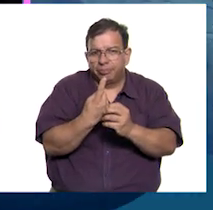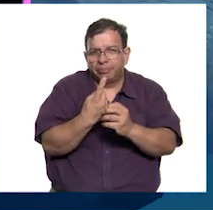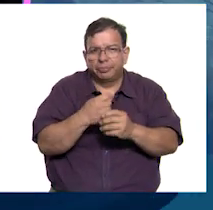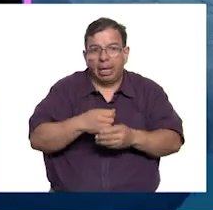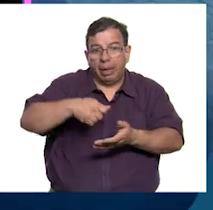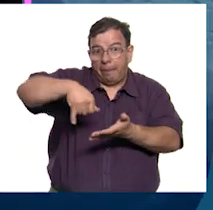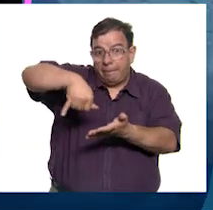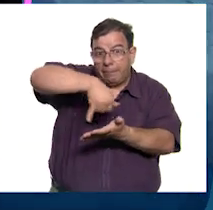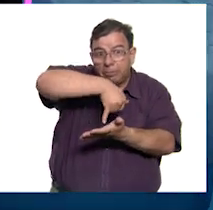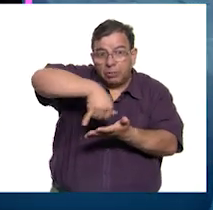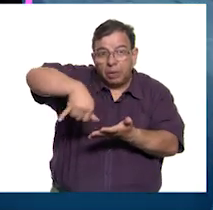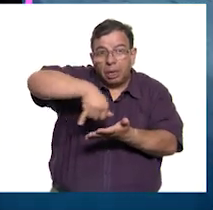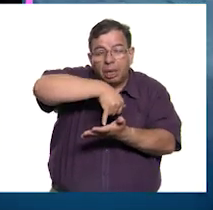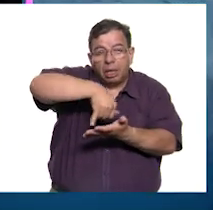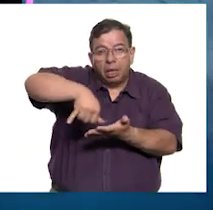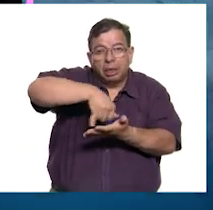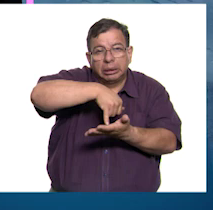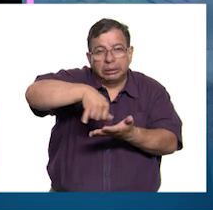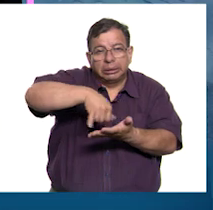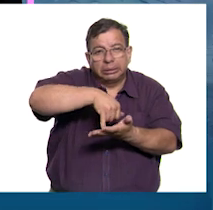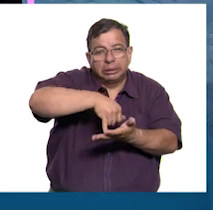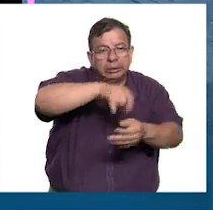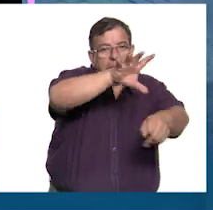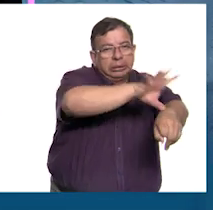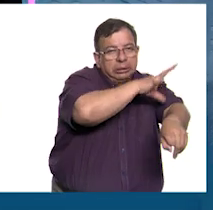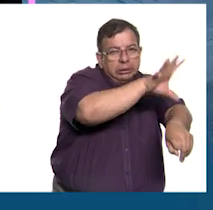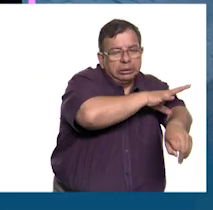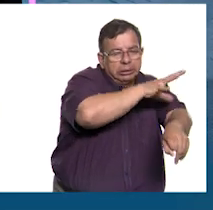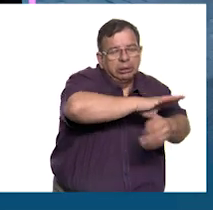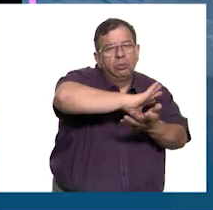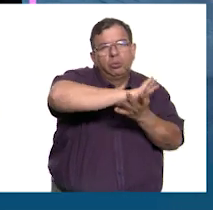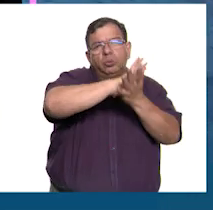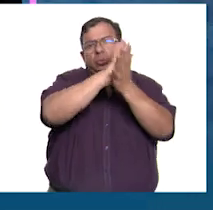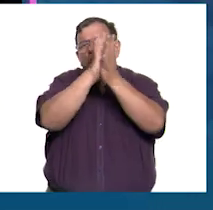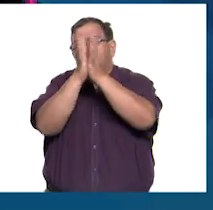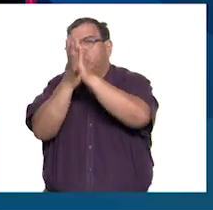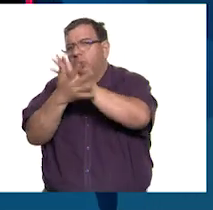La plancha transforma la energía eléctrica en calor.